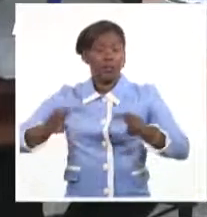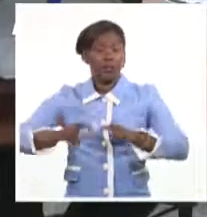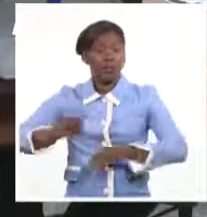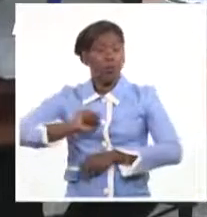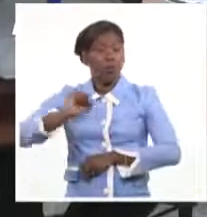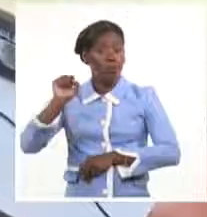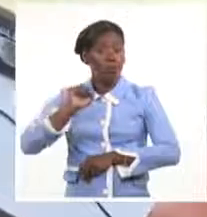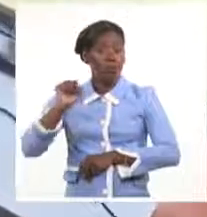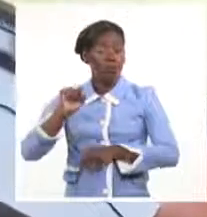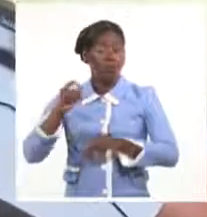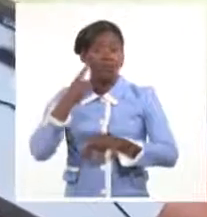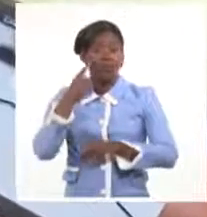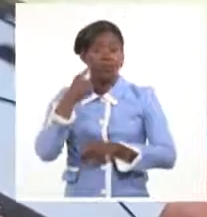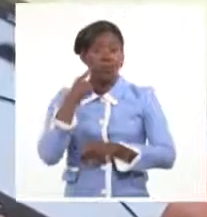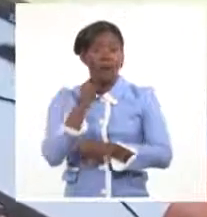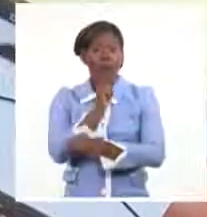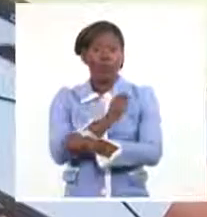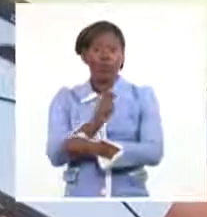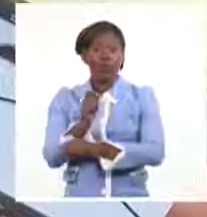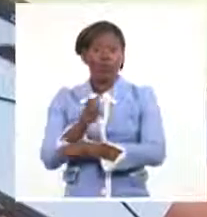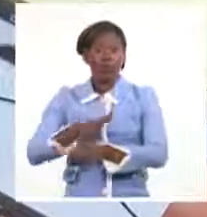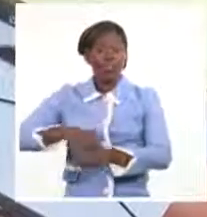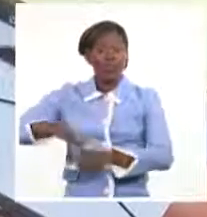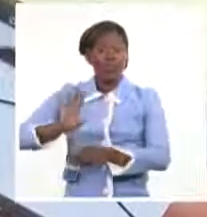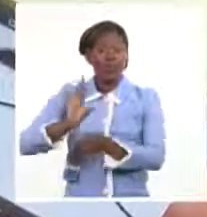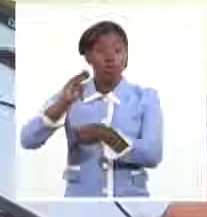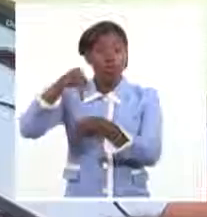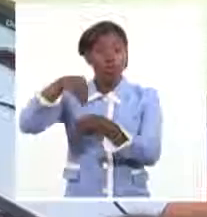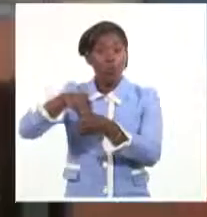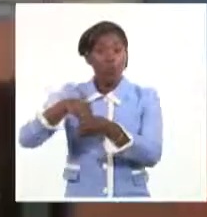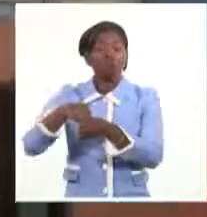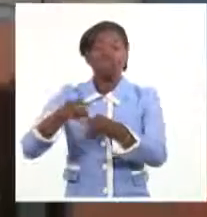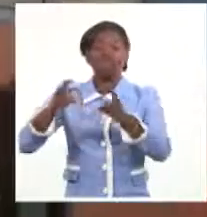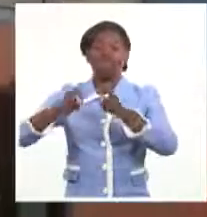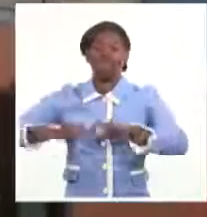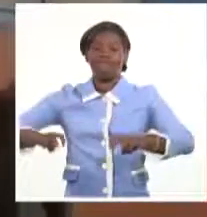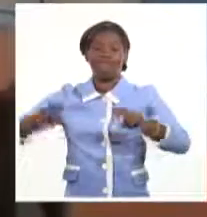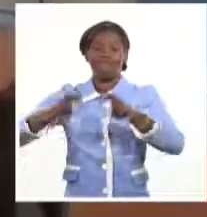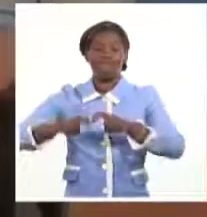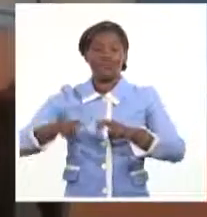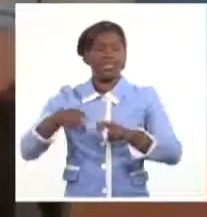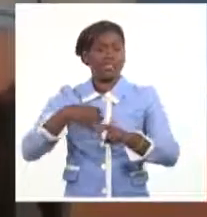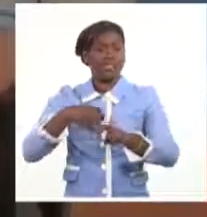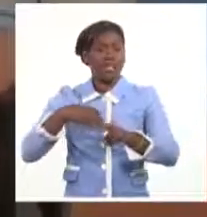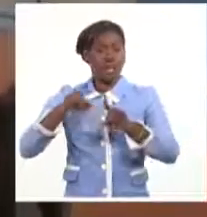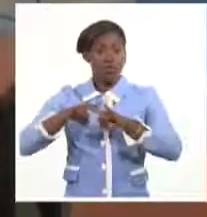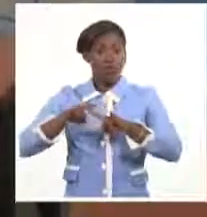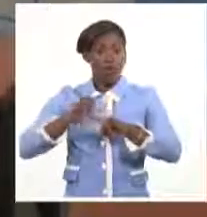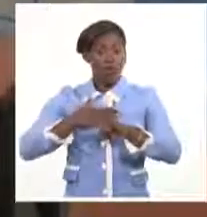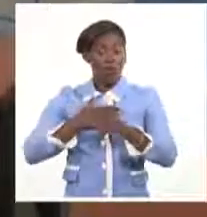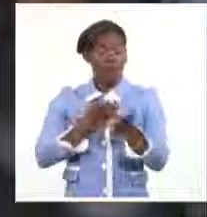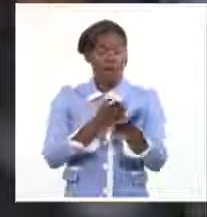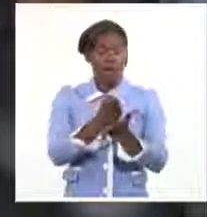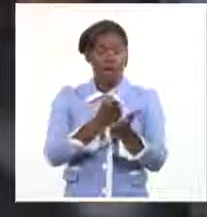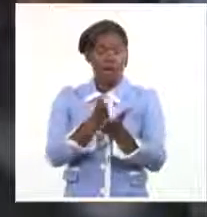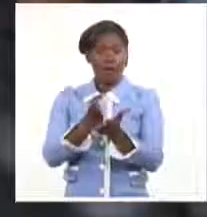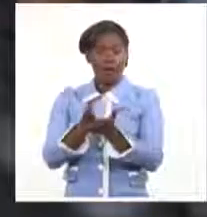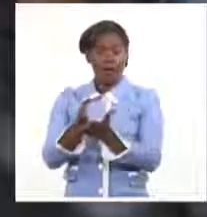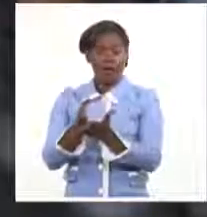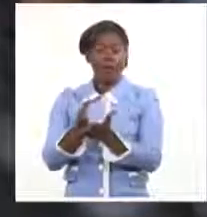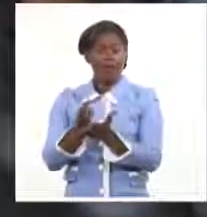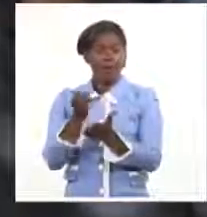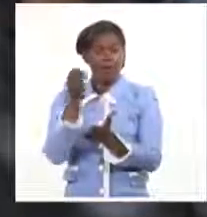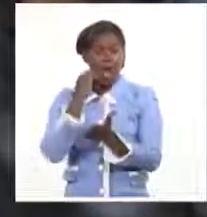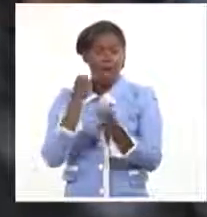de 66.000 profesionales en decenas de perfiles. Más de una treintena de carreras de pregrado reúnen hoy a jóvenes de toda la